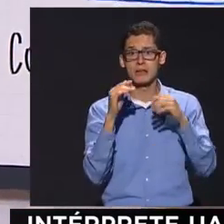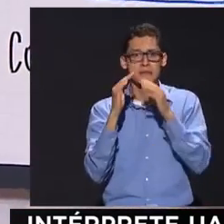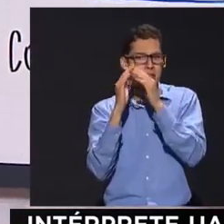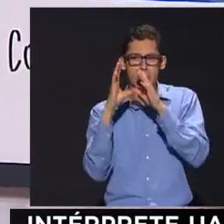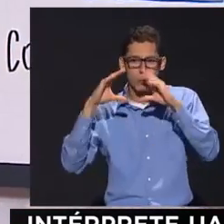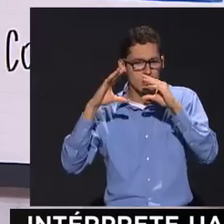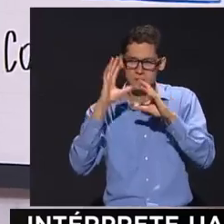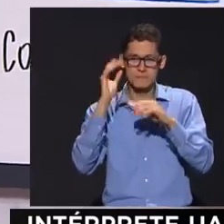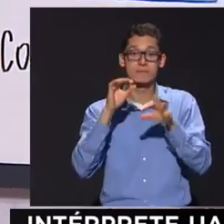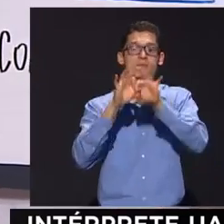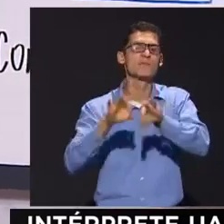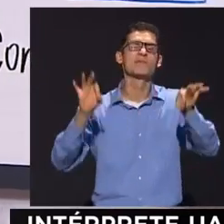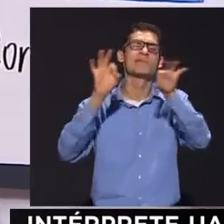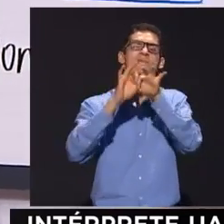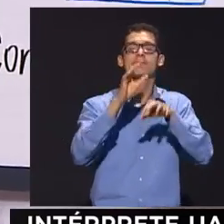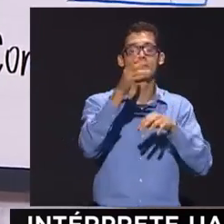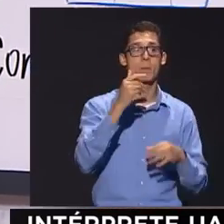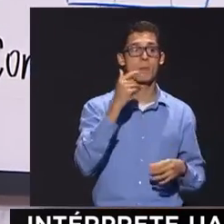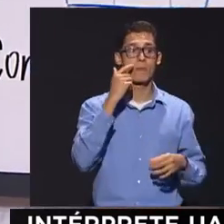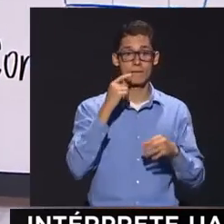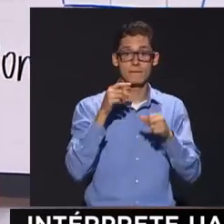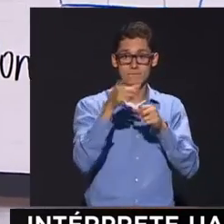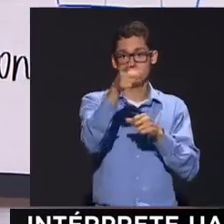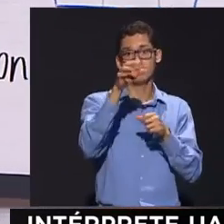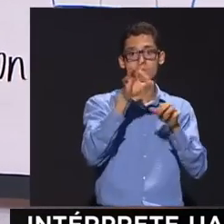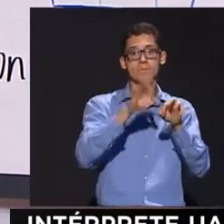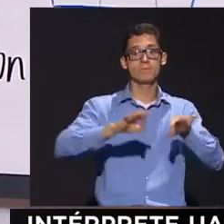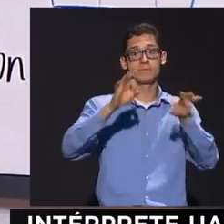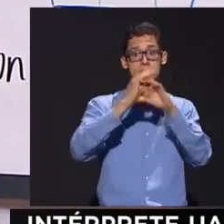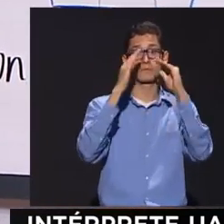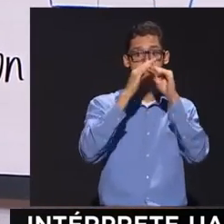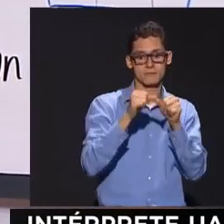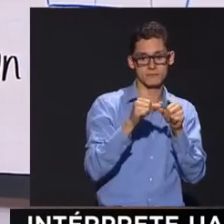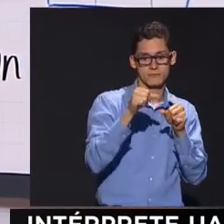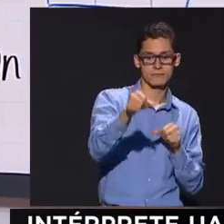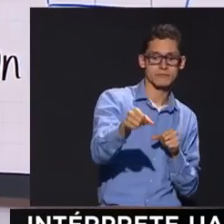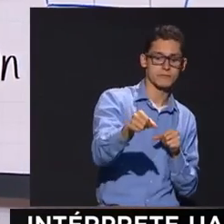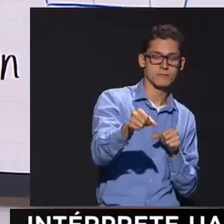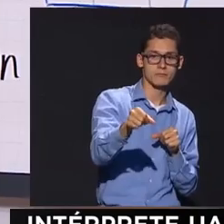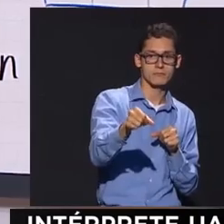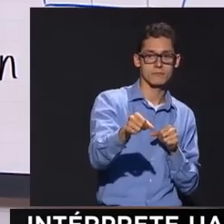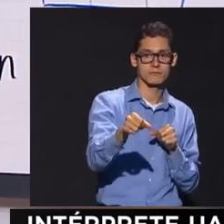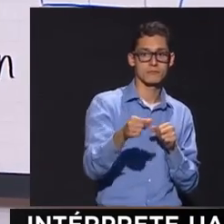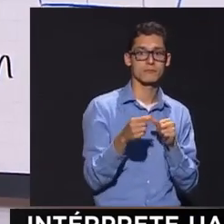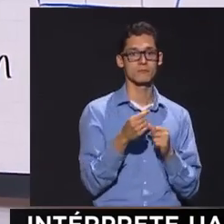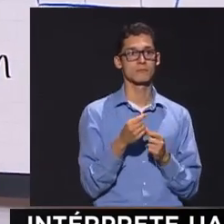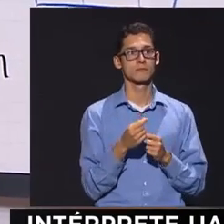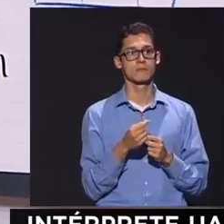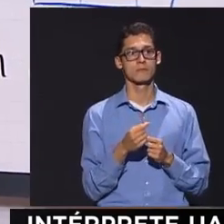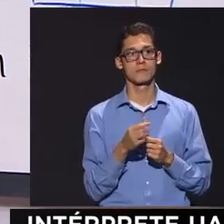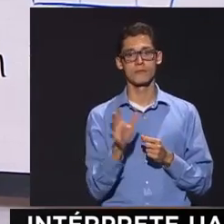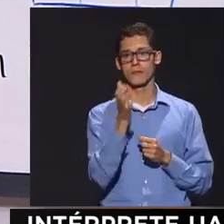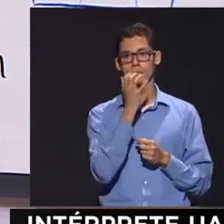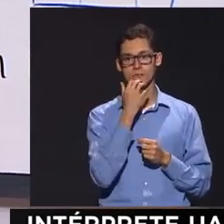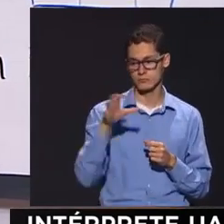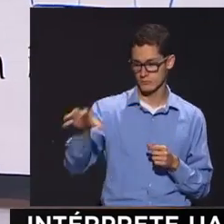lo importante es que mantengamos los protocolos de bioseguridad en nuestras casas y cuando juguemos evitemos tomar algo que